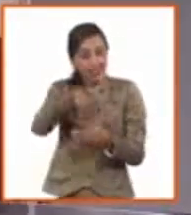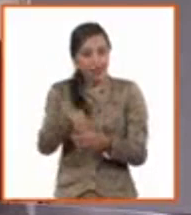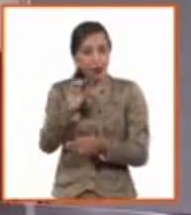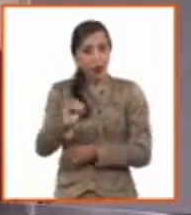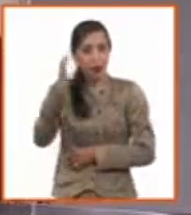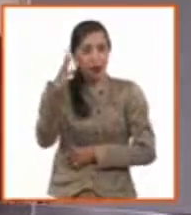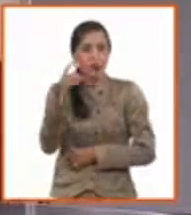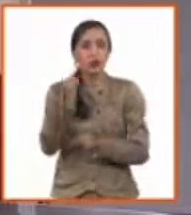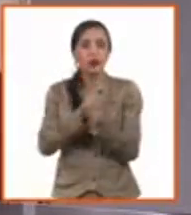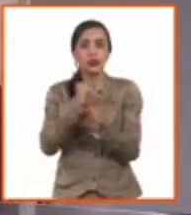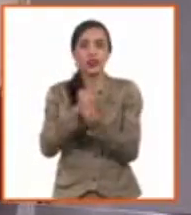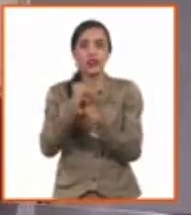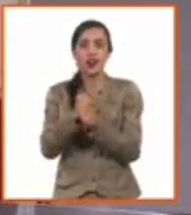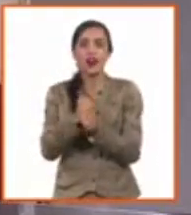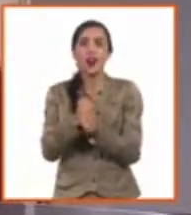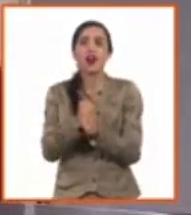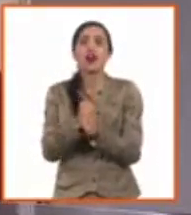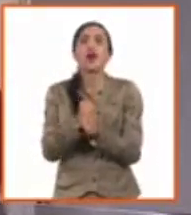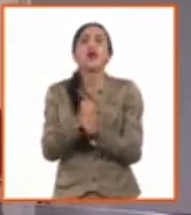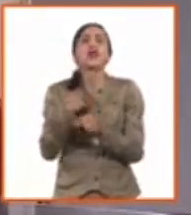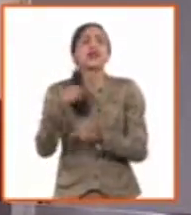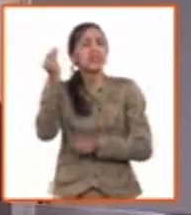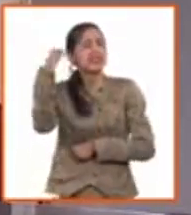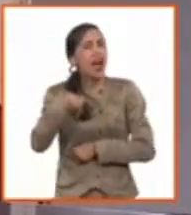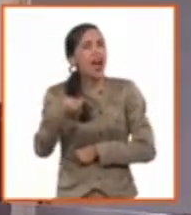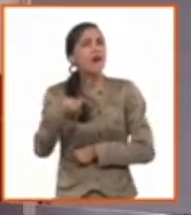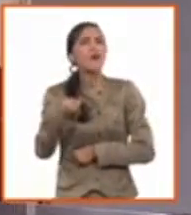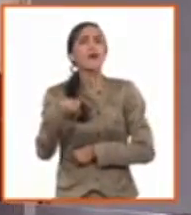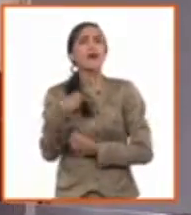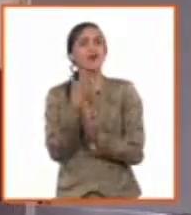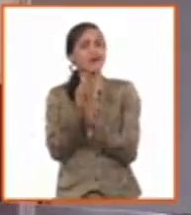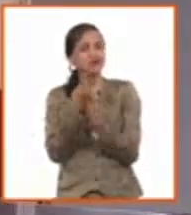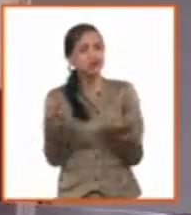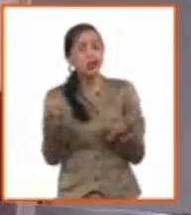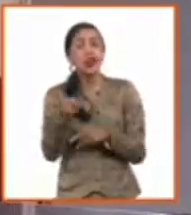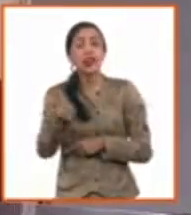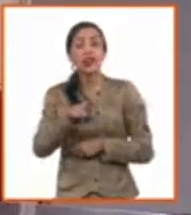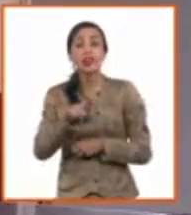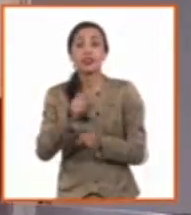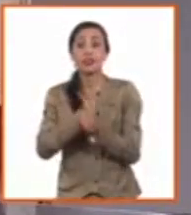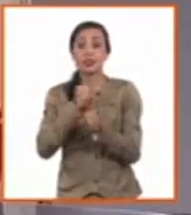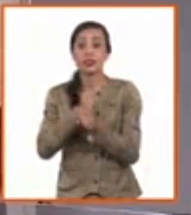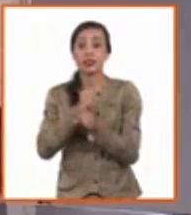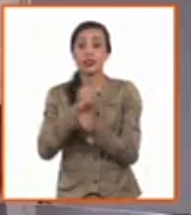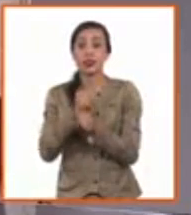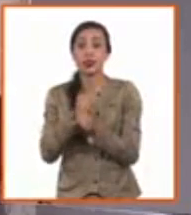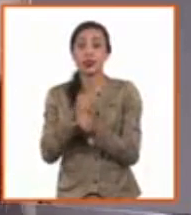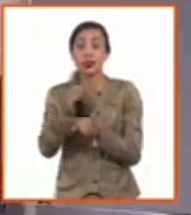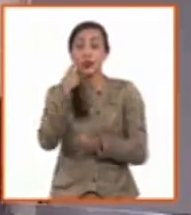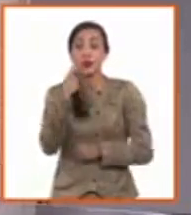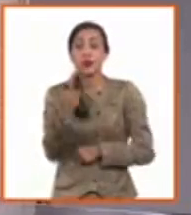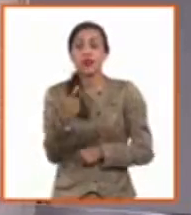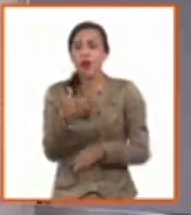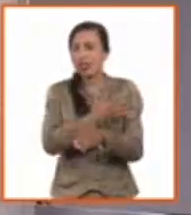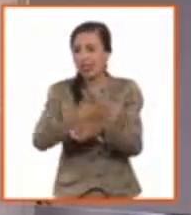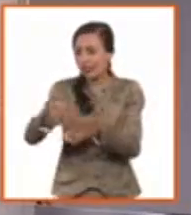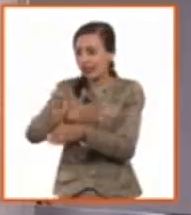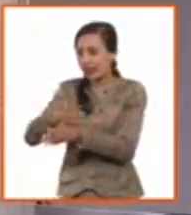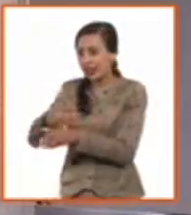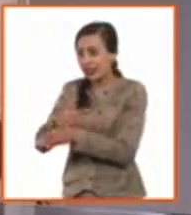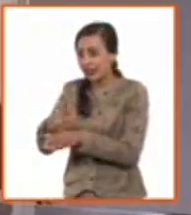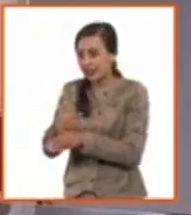sectores y por tanto adquieren un conocimiento en experticia de esas actividades que digamos que la hacen